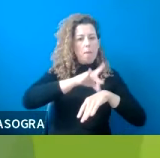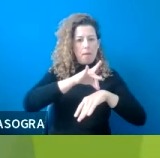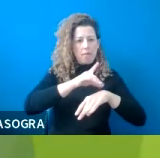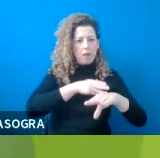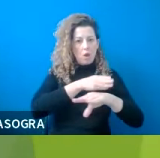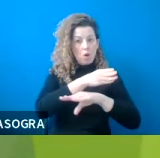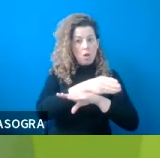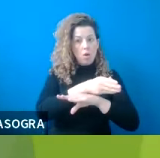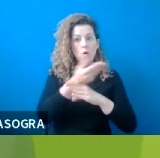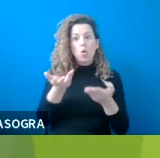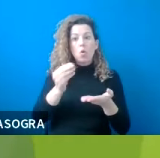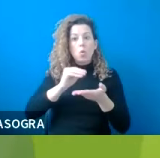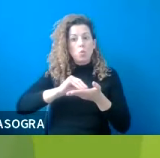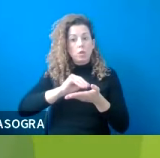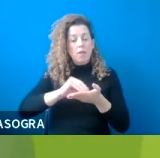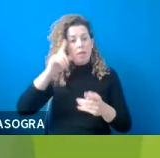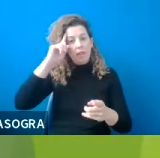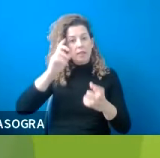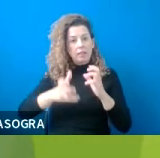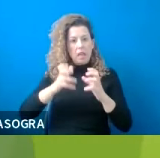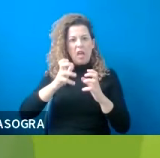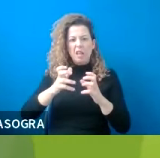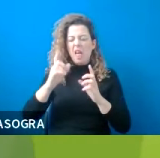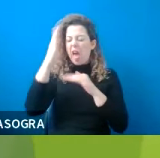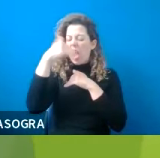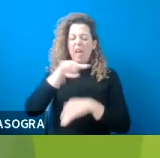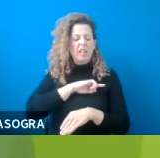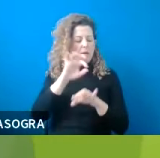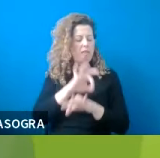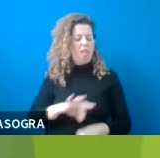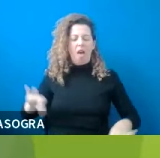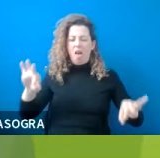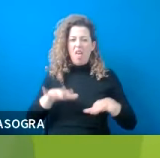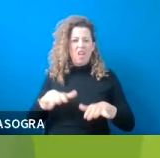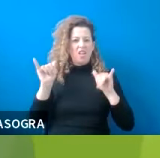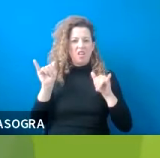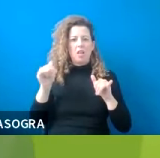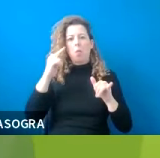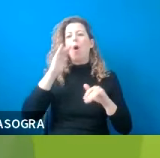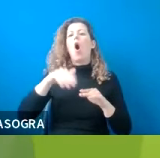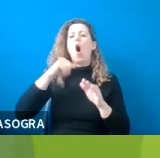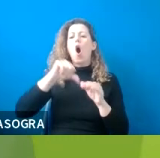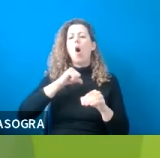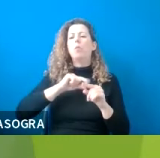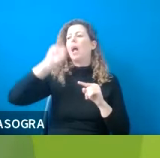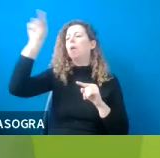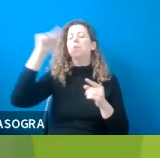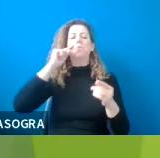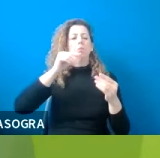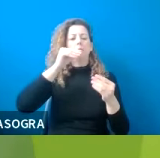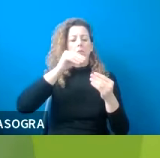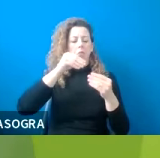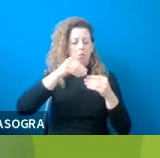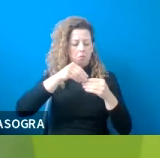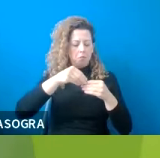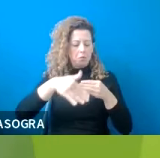Y en muchas ocasiones los psiquiatras ni se dignaban a atenderme, sino que desde el otro lado del hospital miraba mi historial y